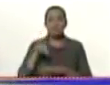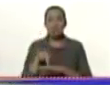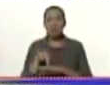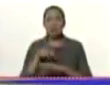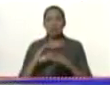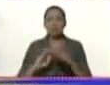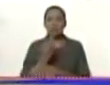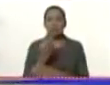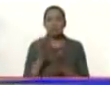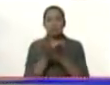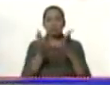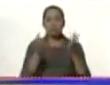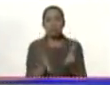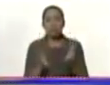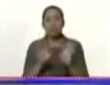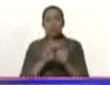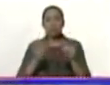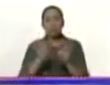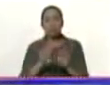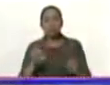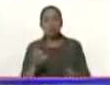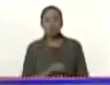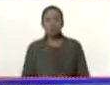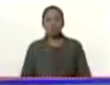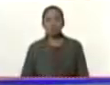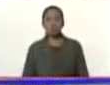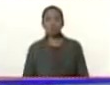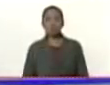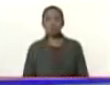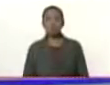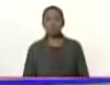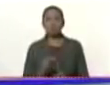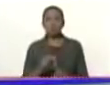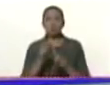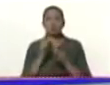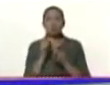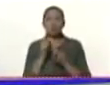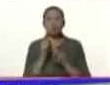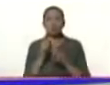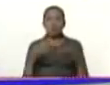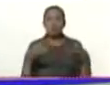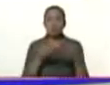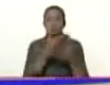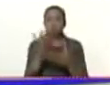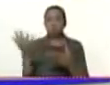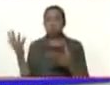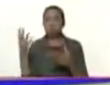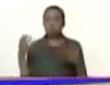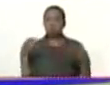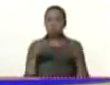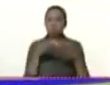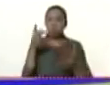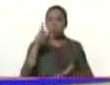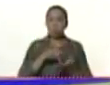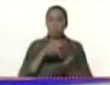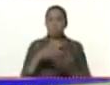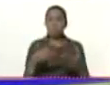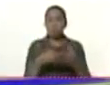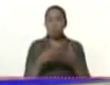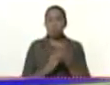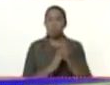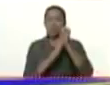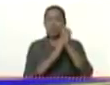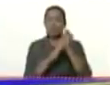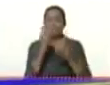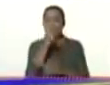la Federación de Estudiantes de Educación Media. Y eligieron esta junta directiva que está aquí. Miren